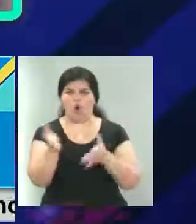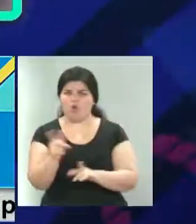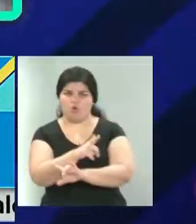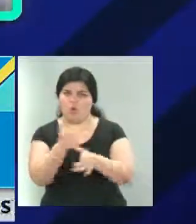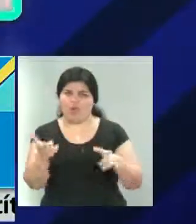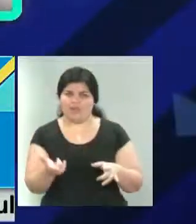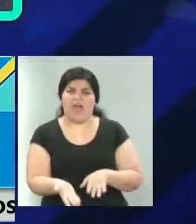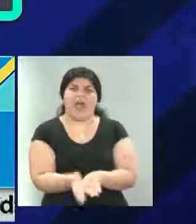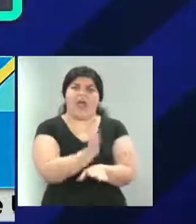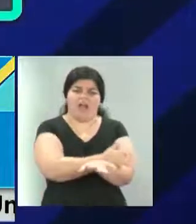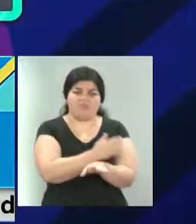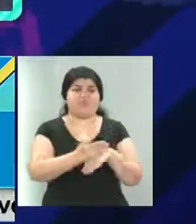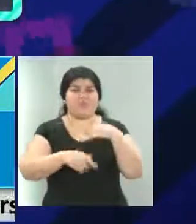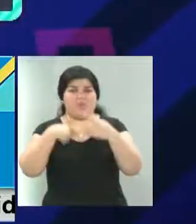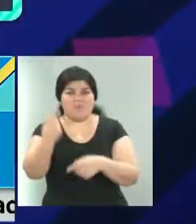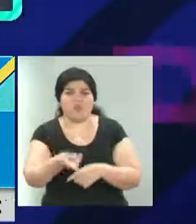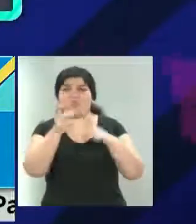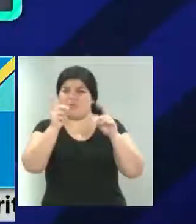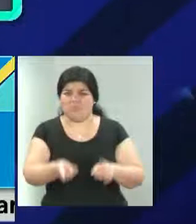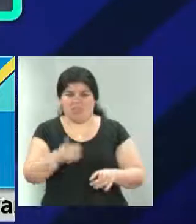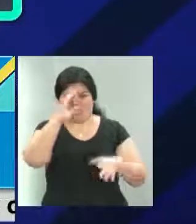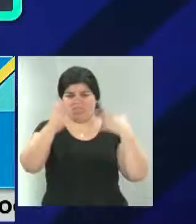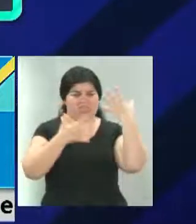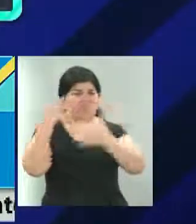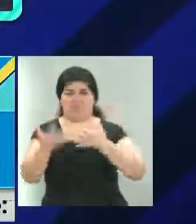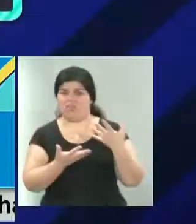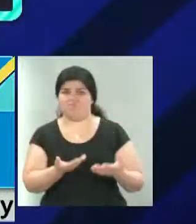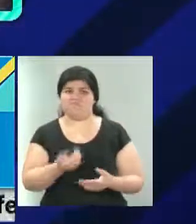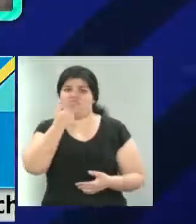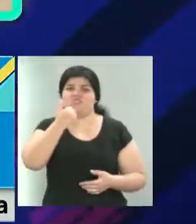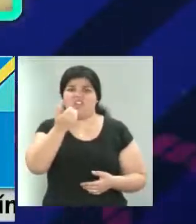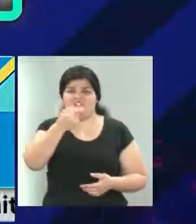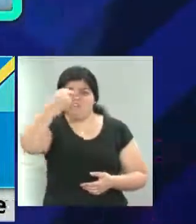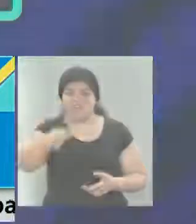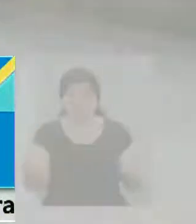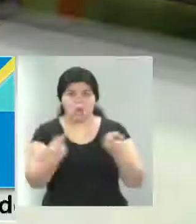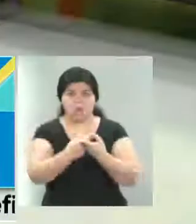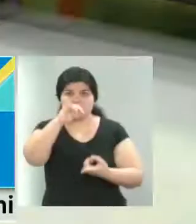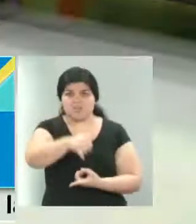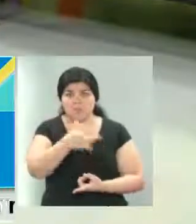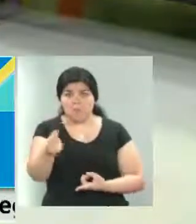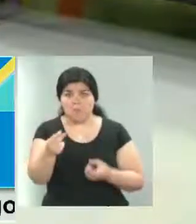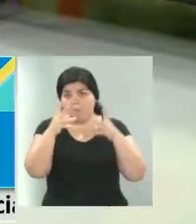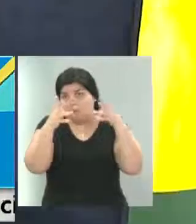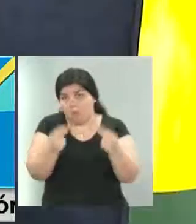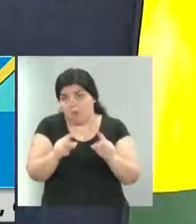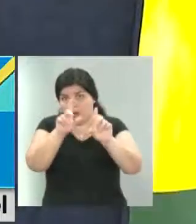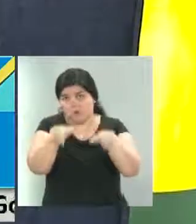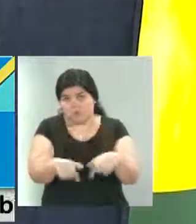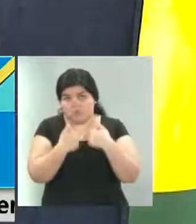hecho, de que ha llevado bueno, a esto, que no se sabe si hay final todavía. Federico, ¿algo que quieras agregar?